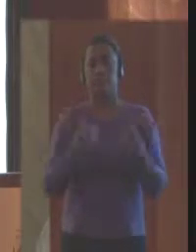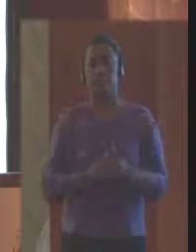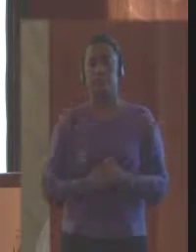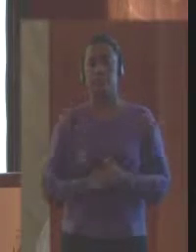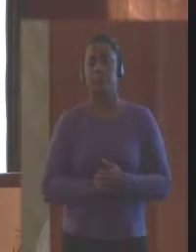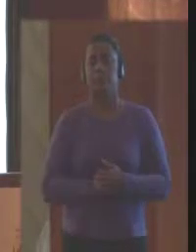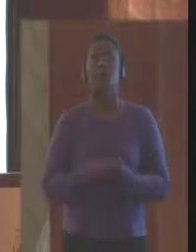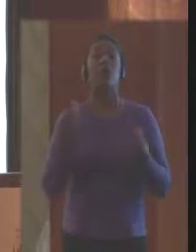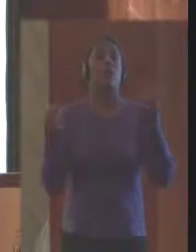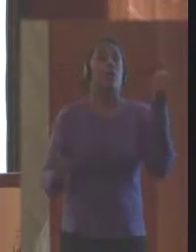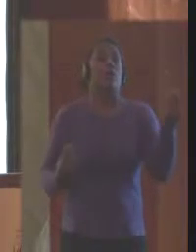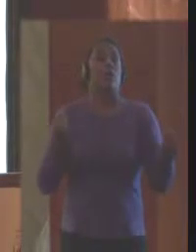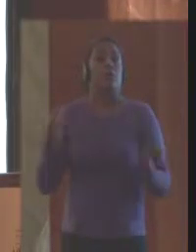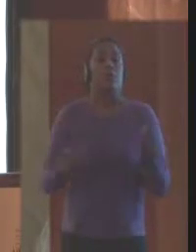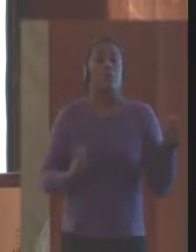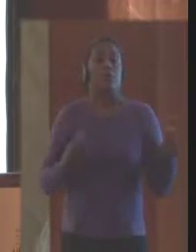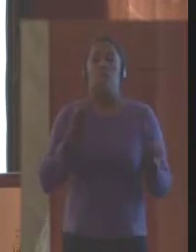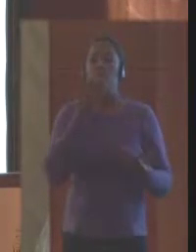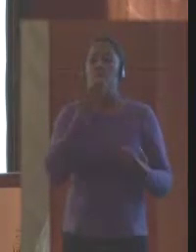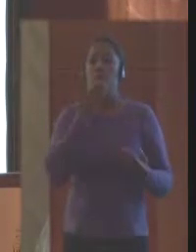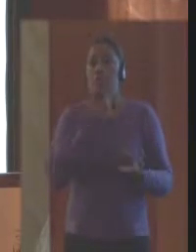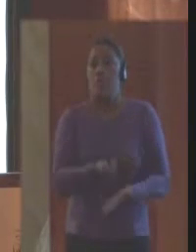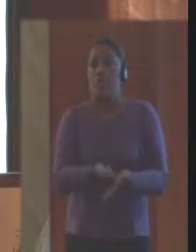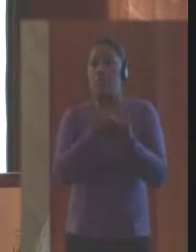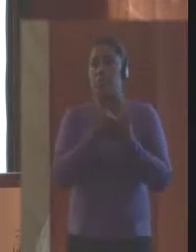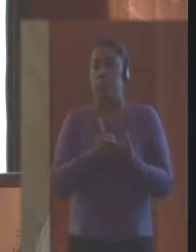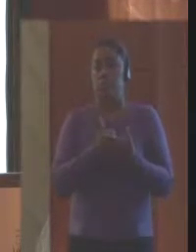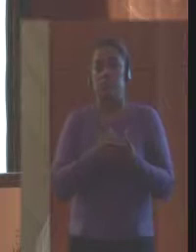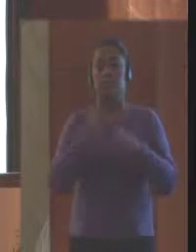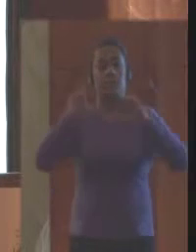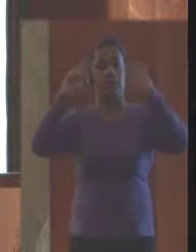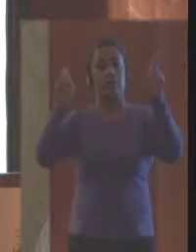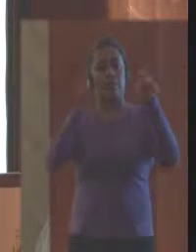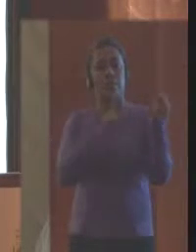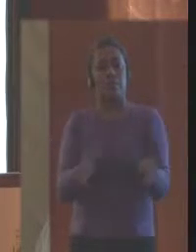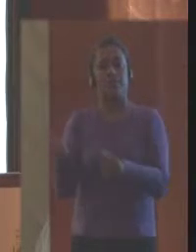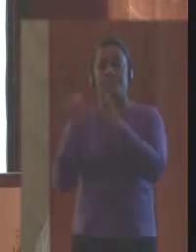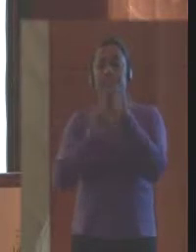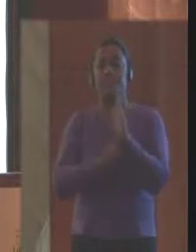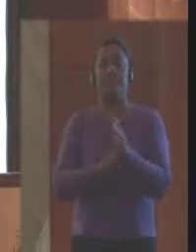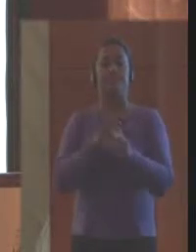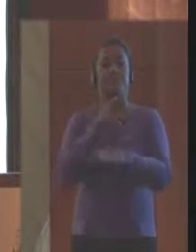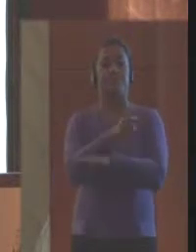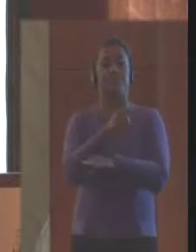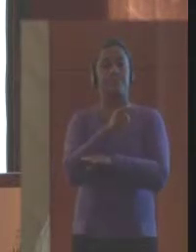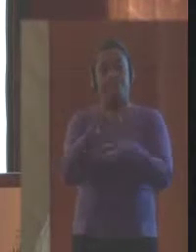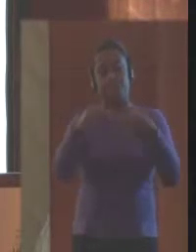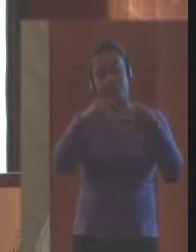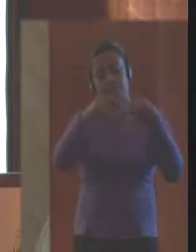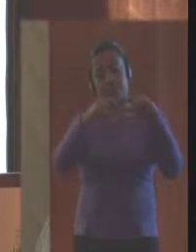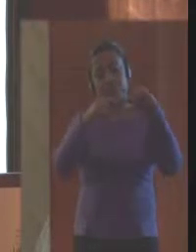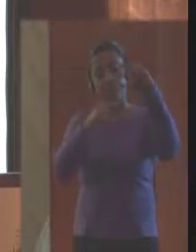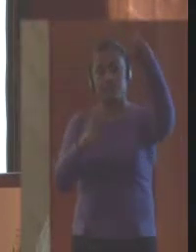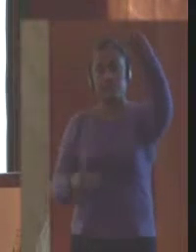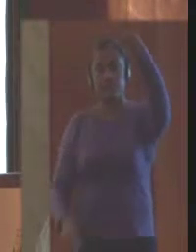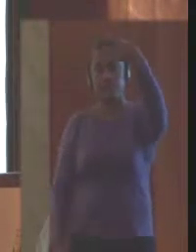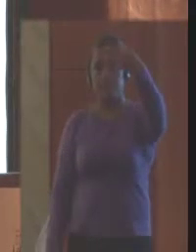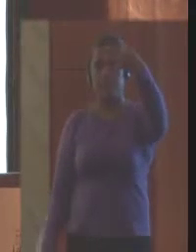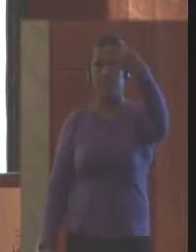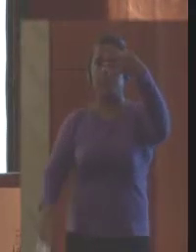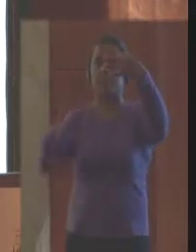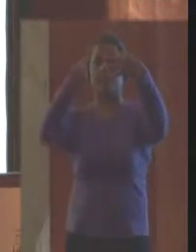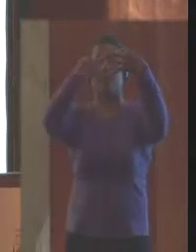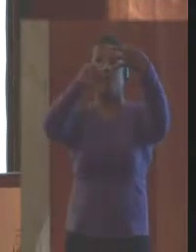¿Qué elementos tenemos en el tema del plan de ordenamiento? Tres aspectos fundamentales sobre los cuales se